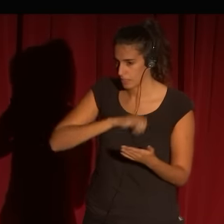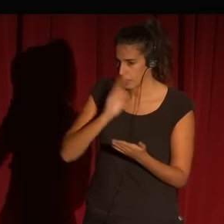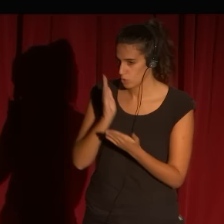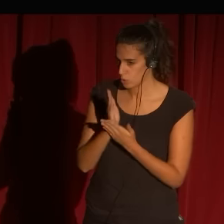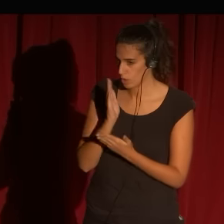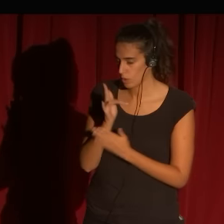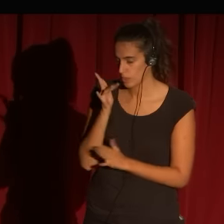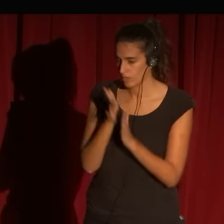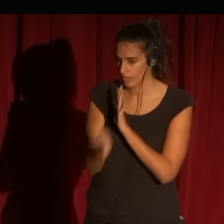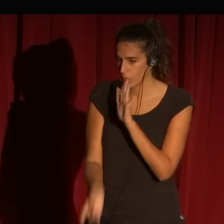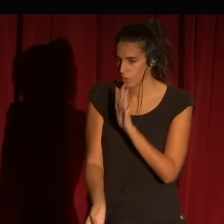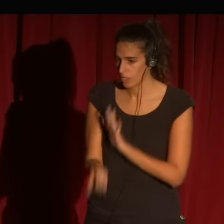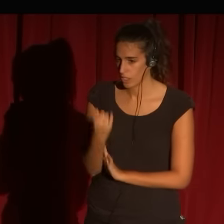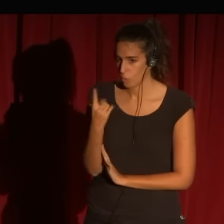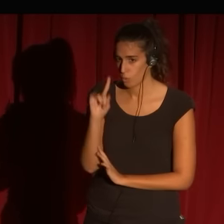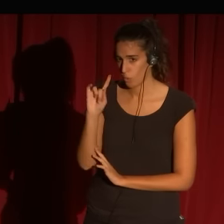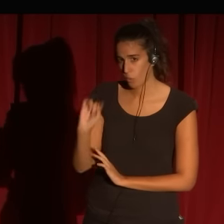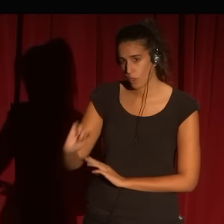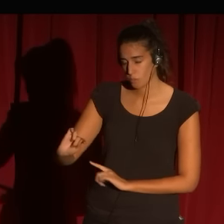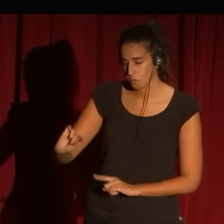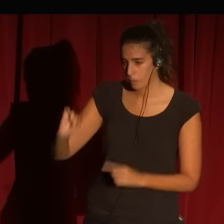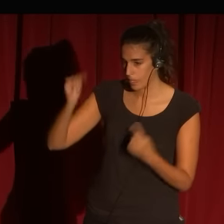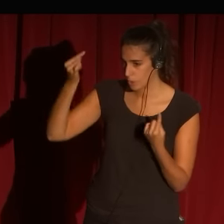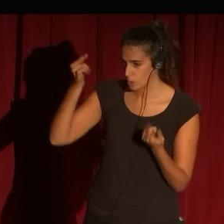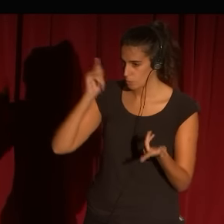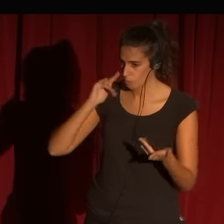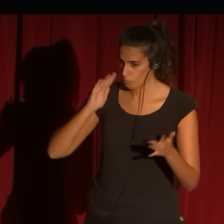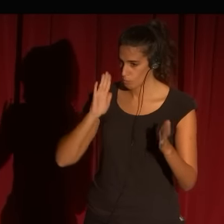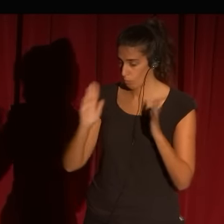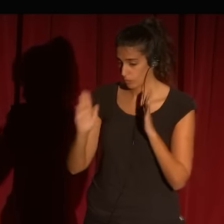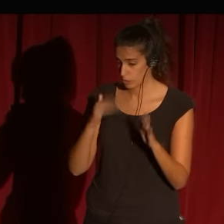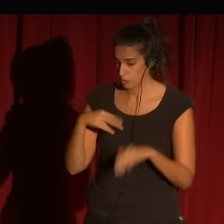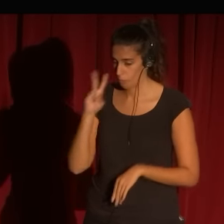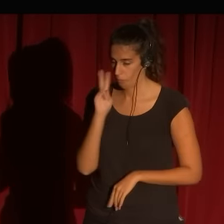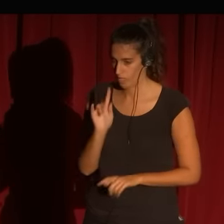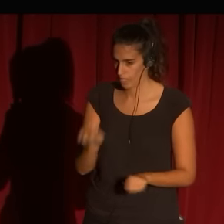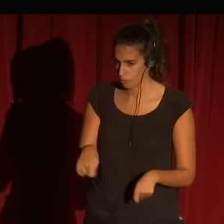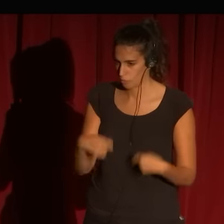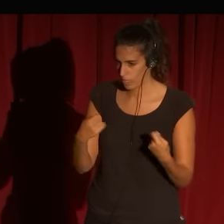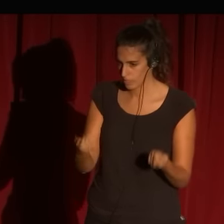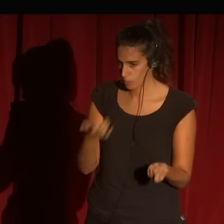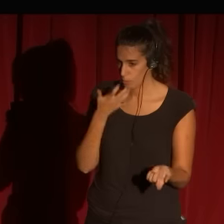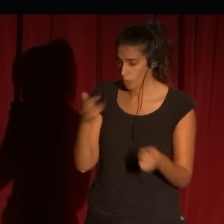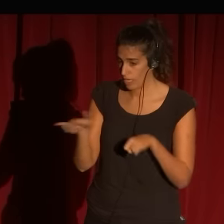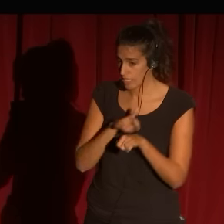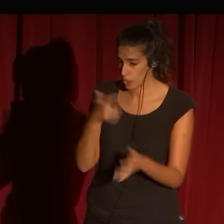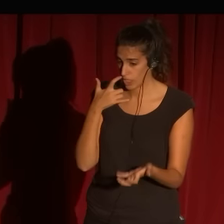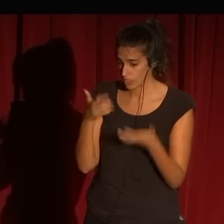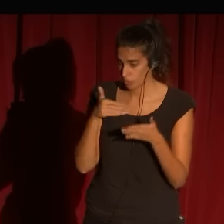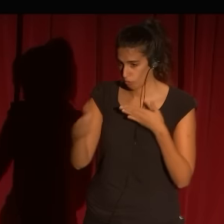origen de uno de los primeras primeros momentos en los que podemos ver el naturalismo que es el estilo artístico del